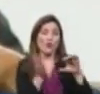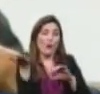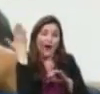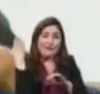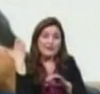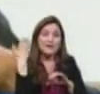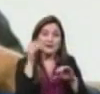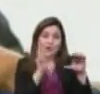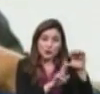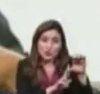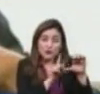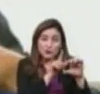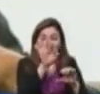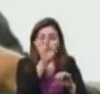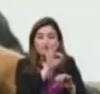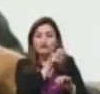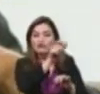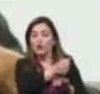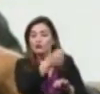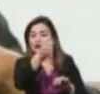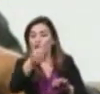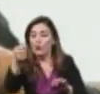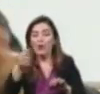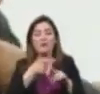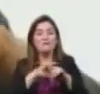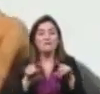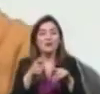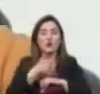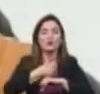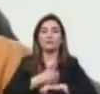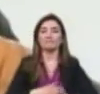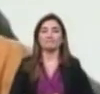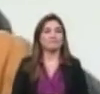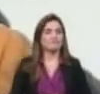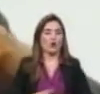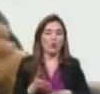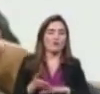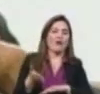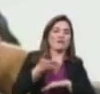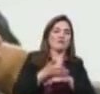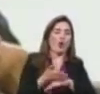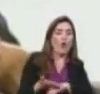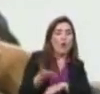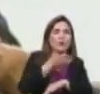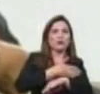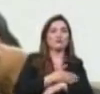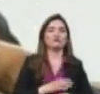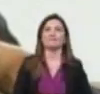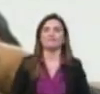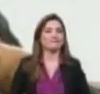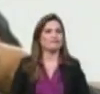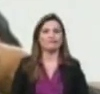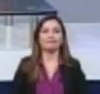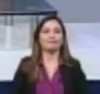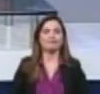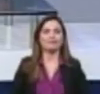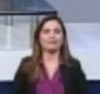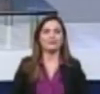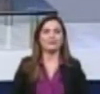Consejo de Participación Ciudadana cesado o por el anterior Consejo de Participación Ciudadana.